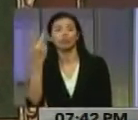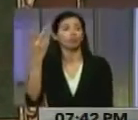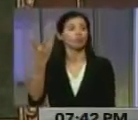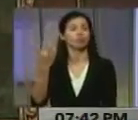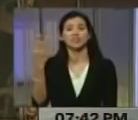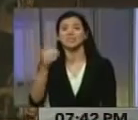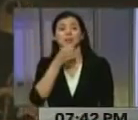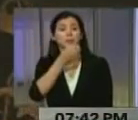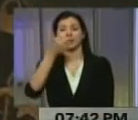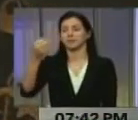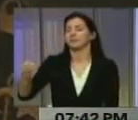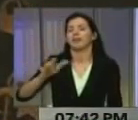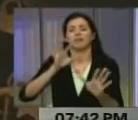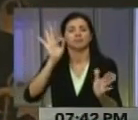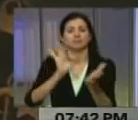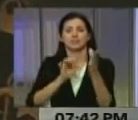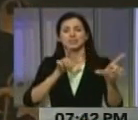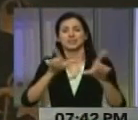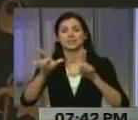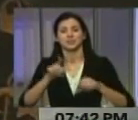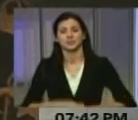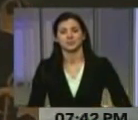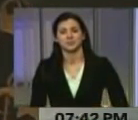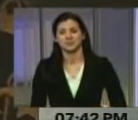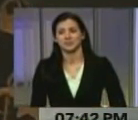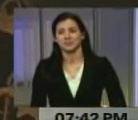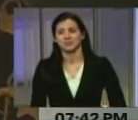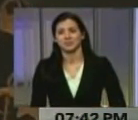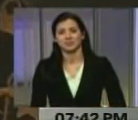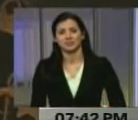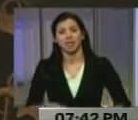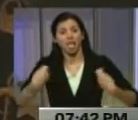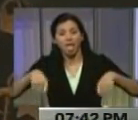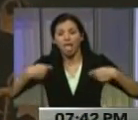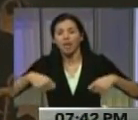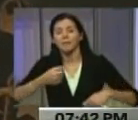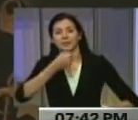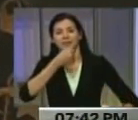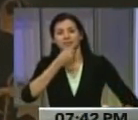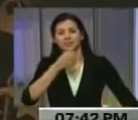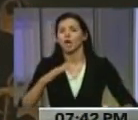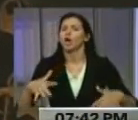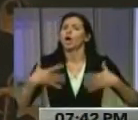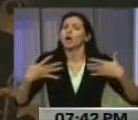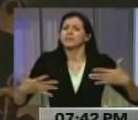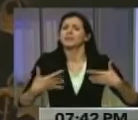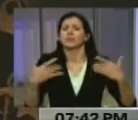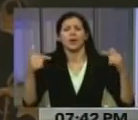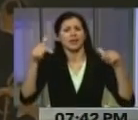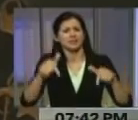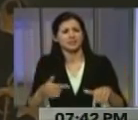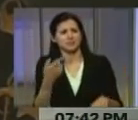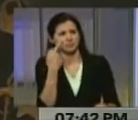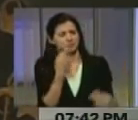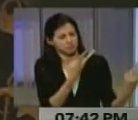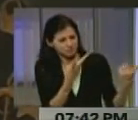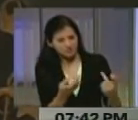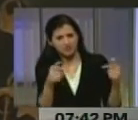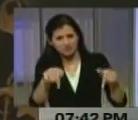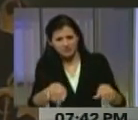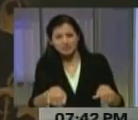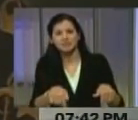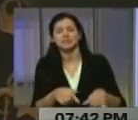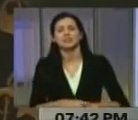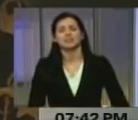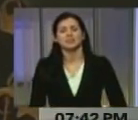dos, Freddy Ñáñez, camarada. Presidente, muy contentos de tenerlo esta noche acá. Usted